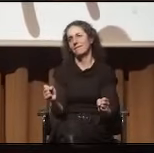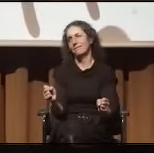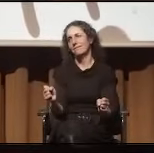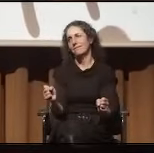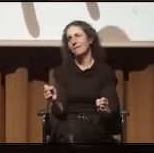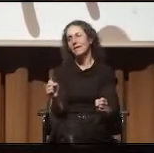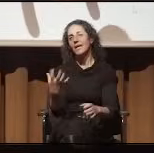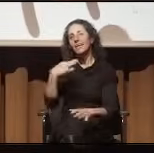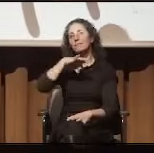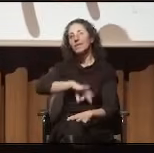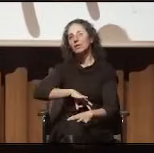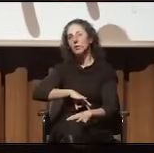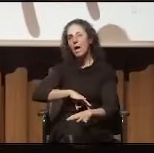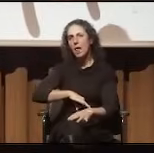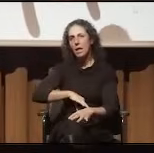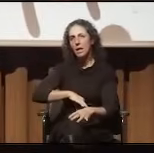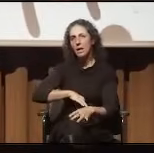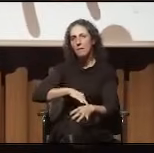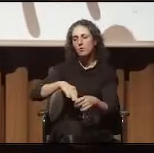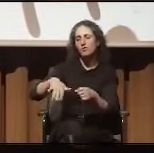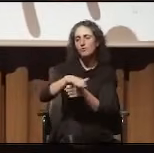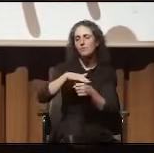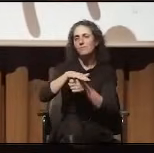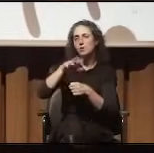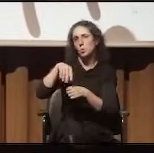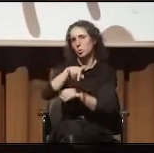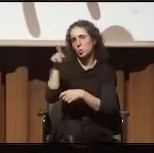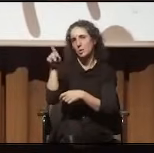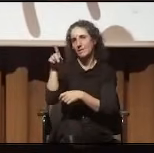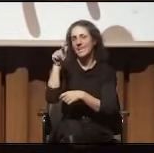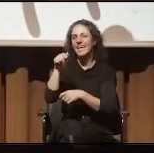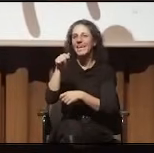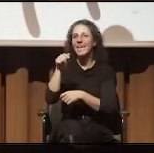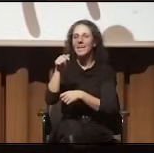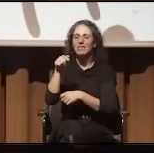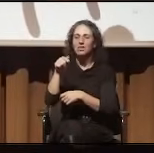La espiritualidad no es una dimensión, esto es otro error. Ese es el modelo